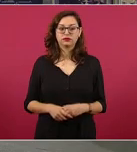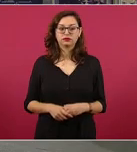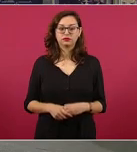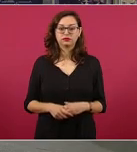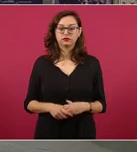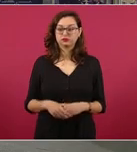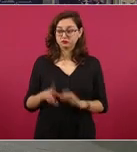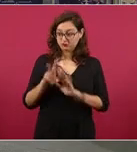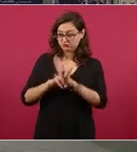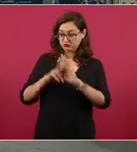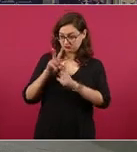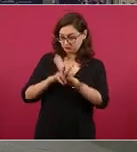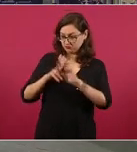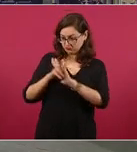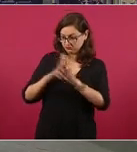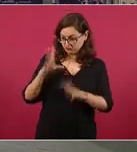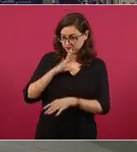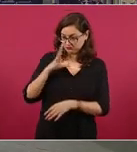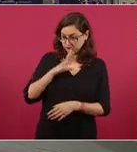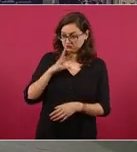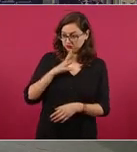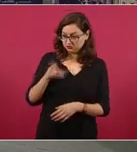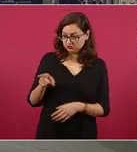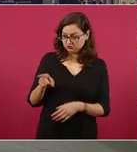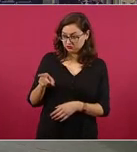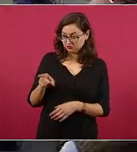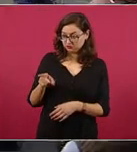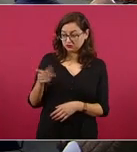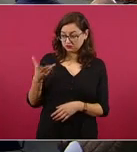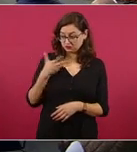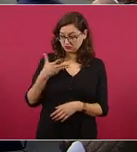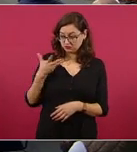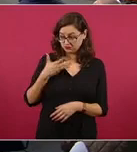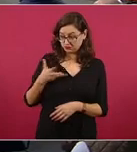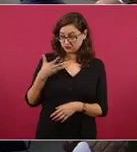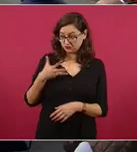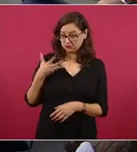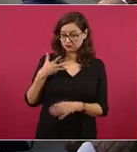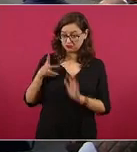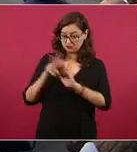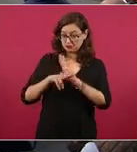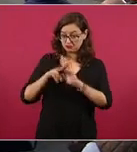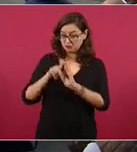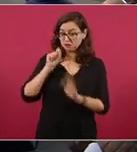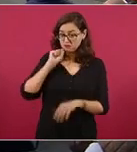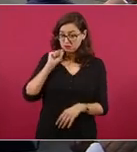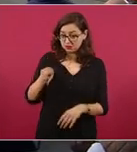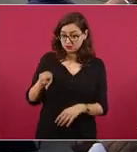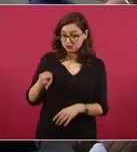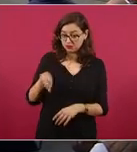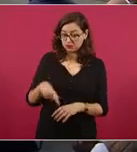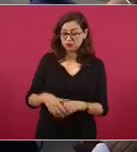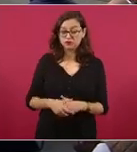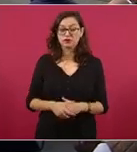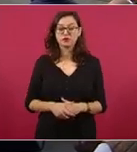el video o el audio de esto mismo.